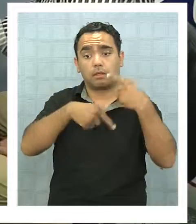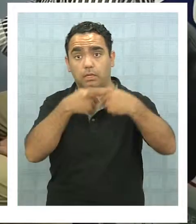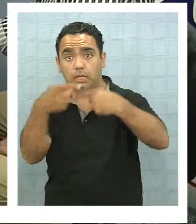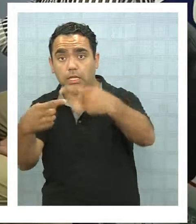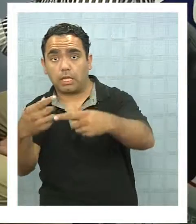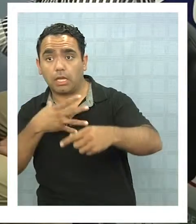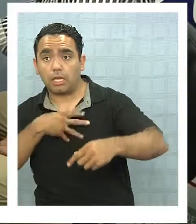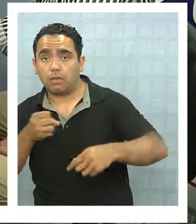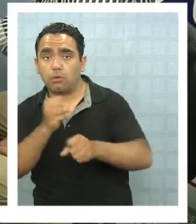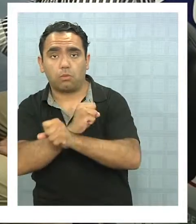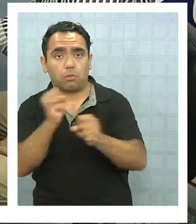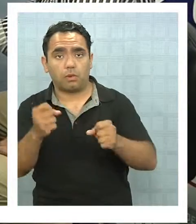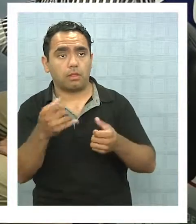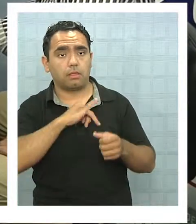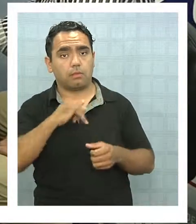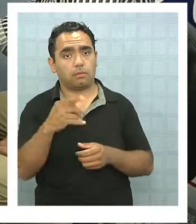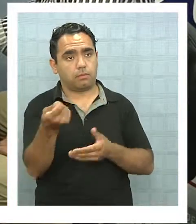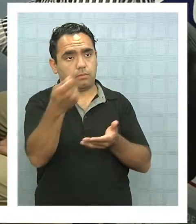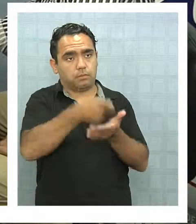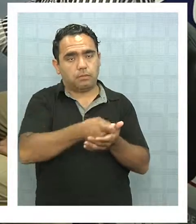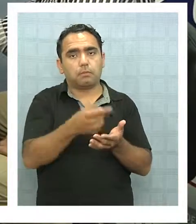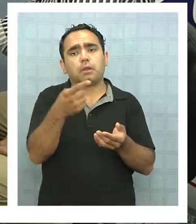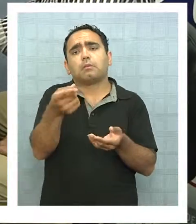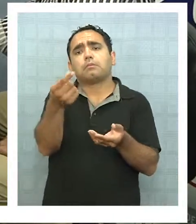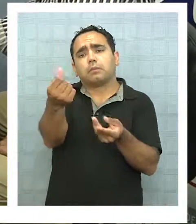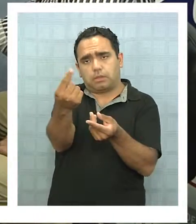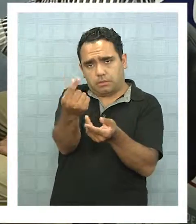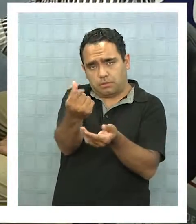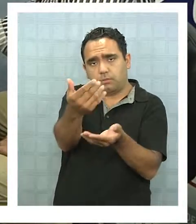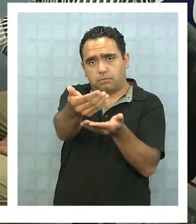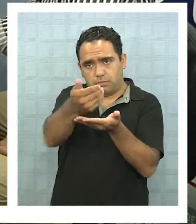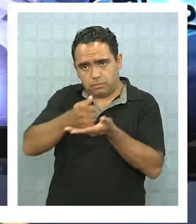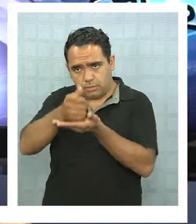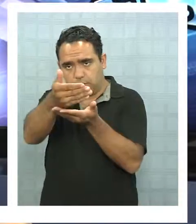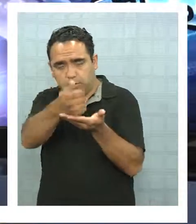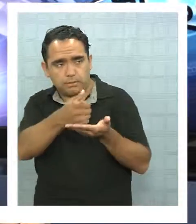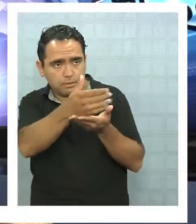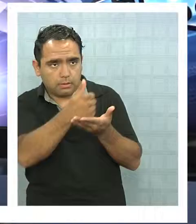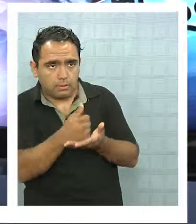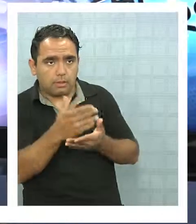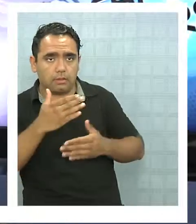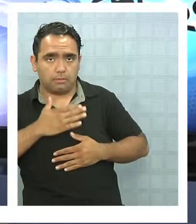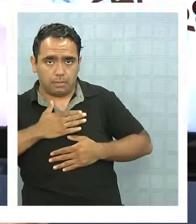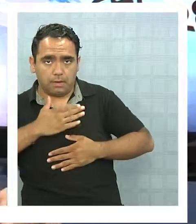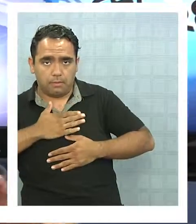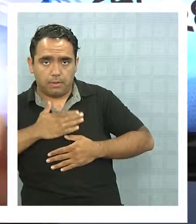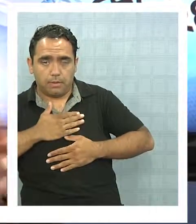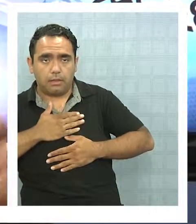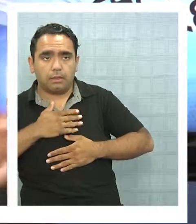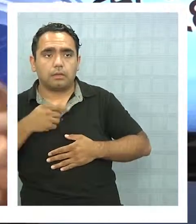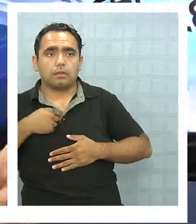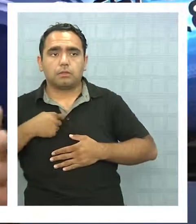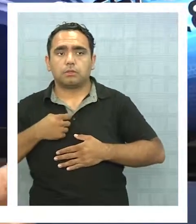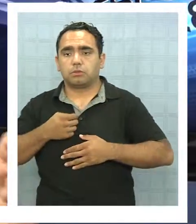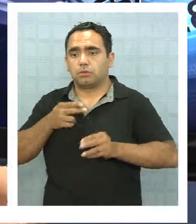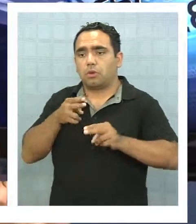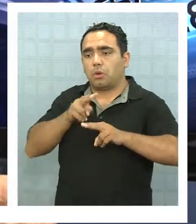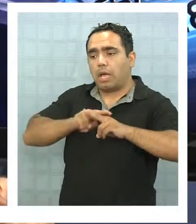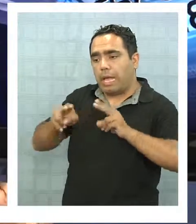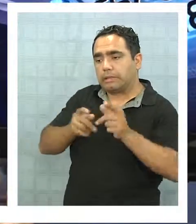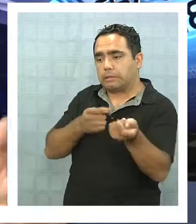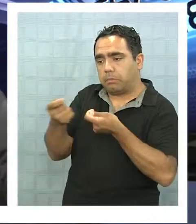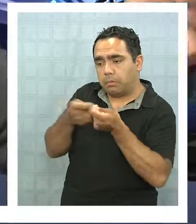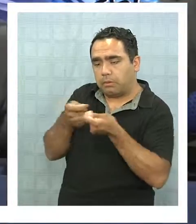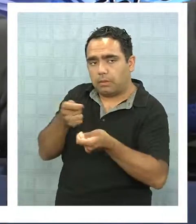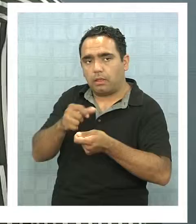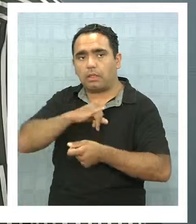es cierto?, en 1981 para financiar la pensión digna de su viejo, démela a mí mejor. Y yo voy a hacer mis malabares